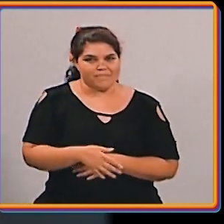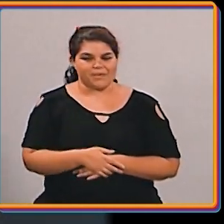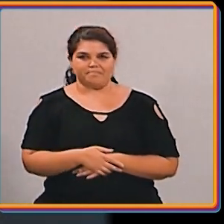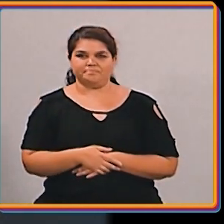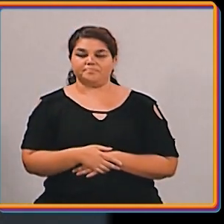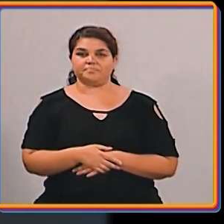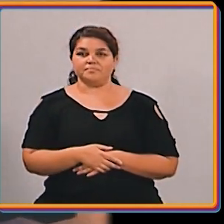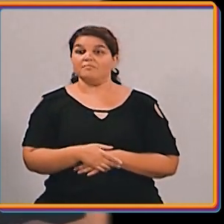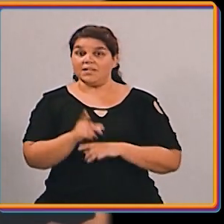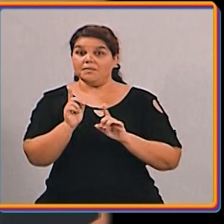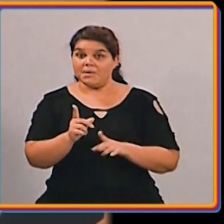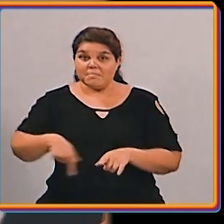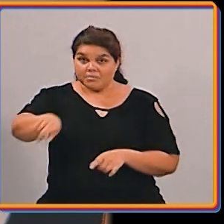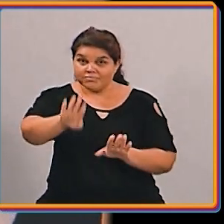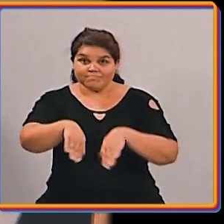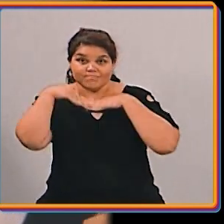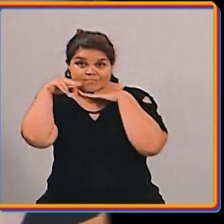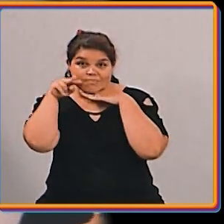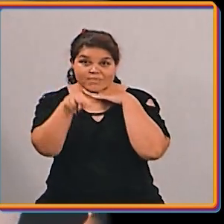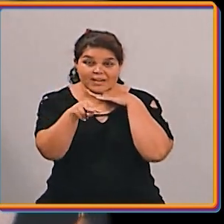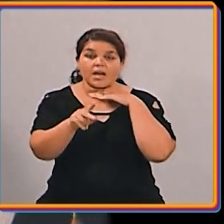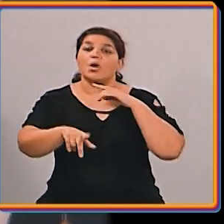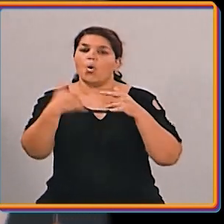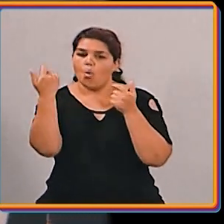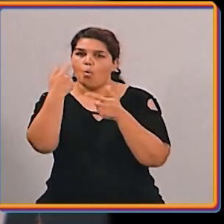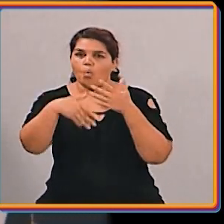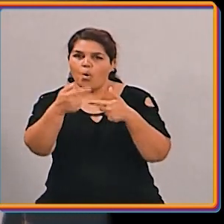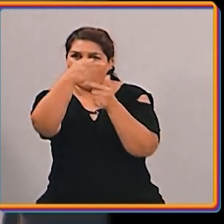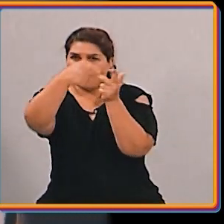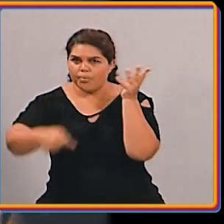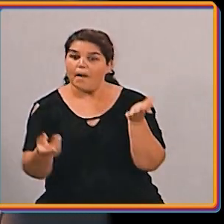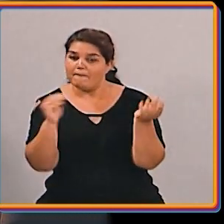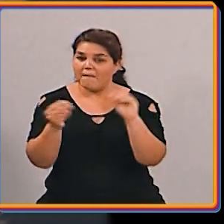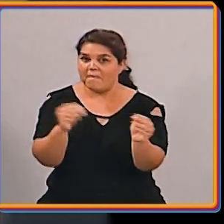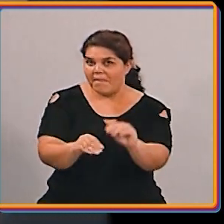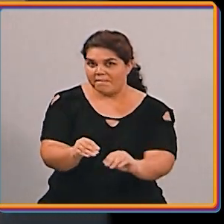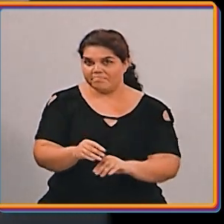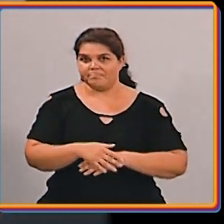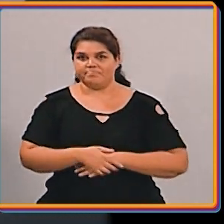imaginamos. Quédate en A Que Jugamos, que aún quedan muchos juegos para ver.